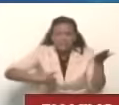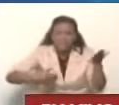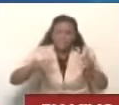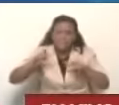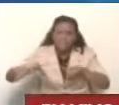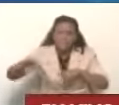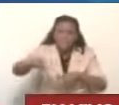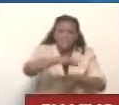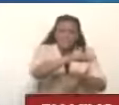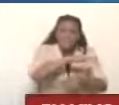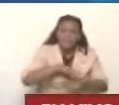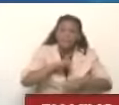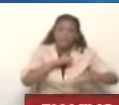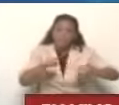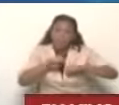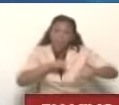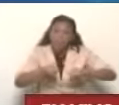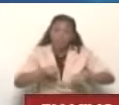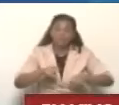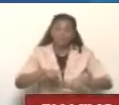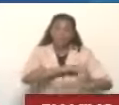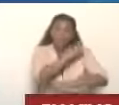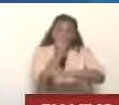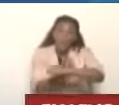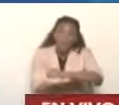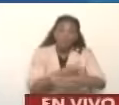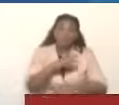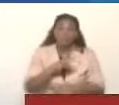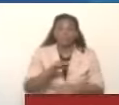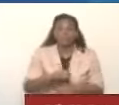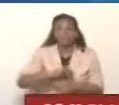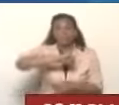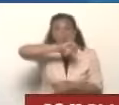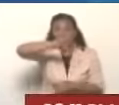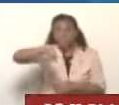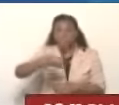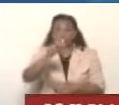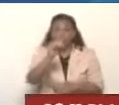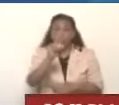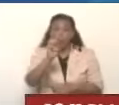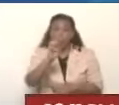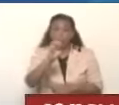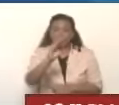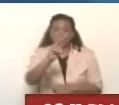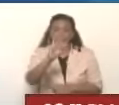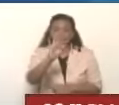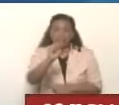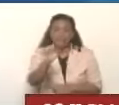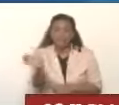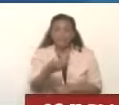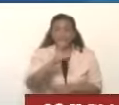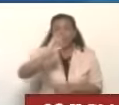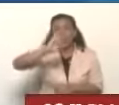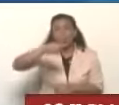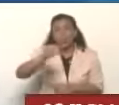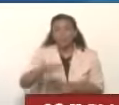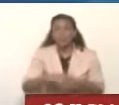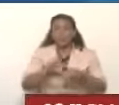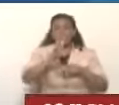sectorial y territorial del gran movimiento y poderoso movimiento Josefa Joaquina Sánchez, tenemos ya, presidente,